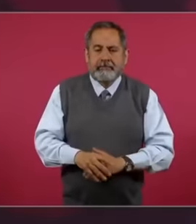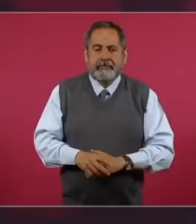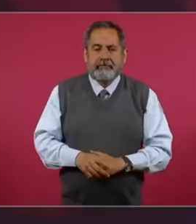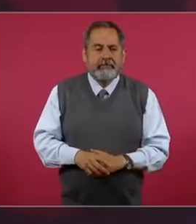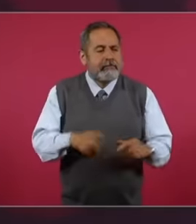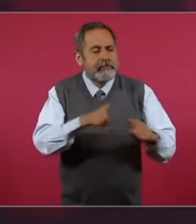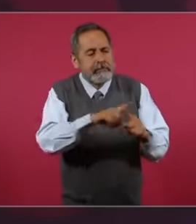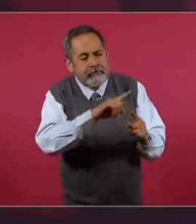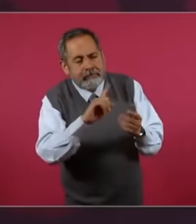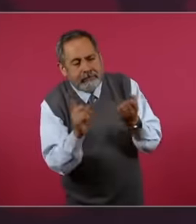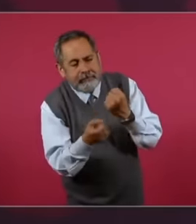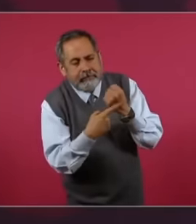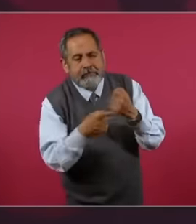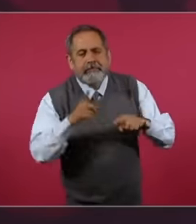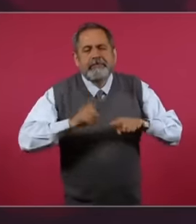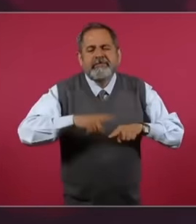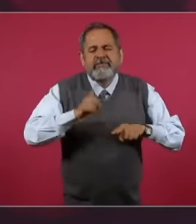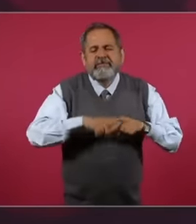¿Quiénes son